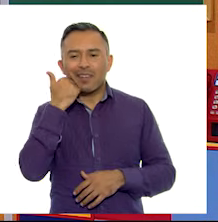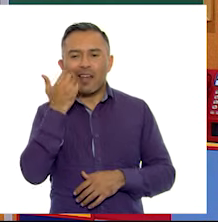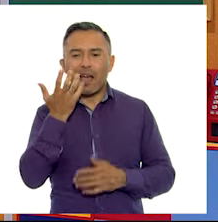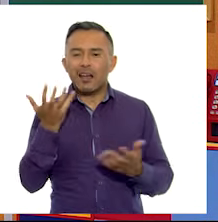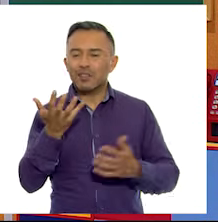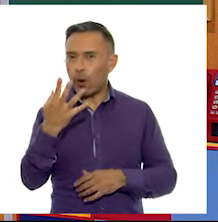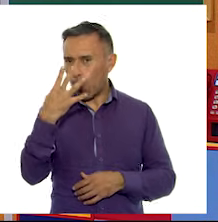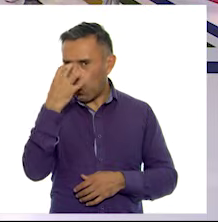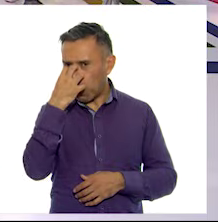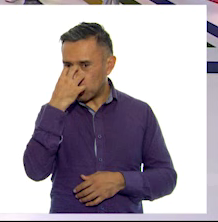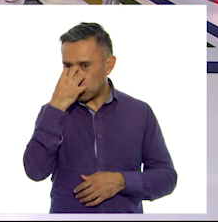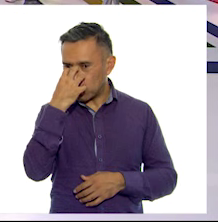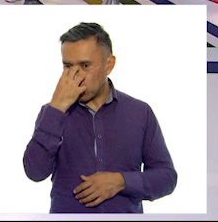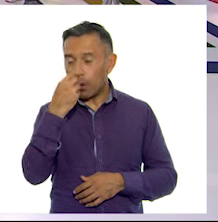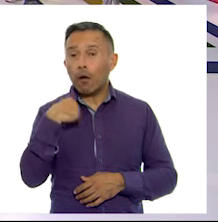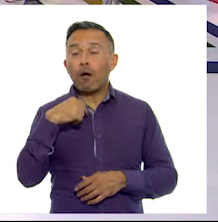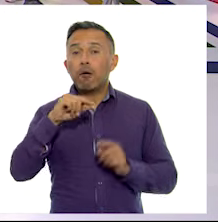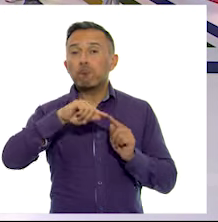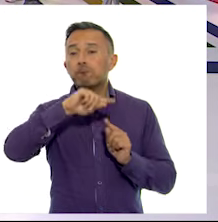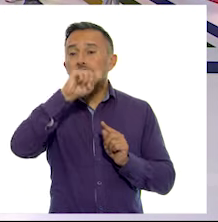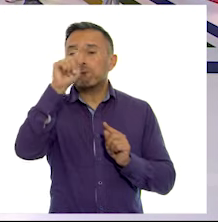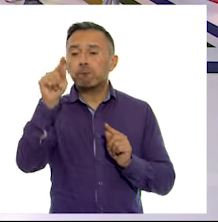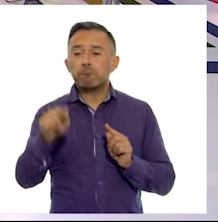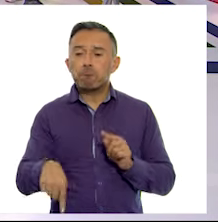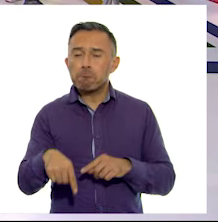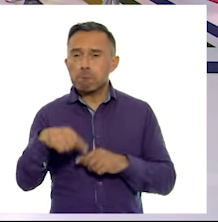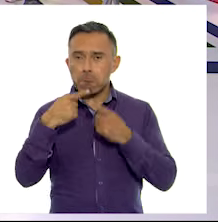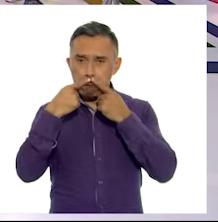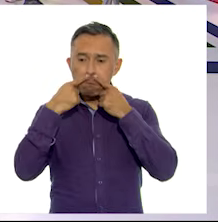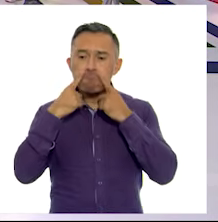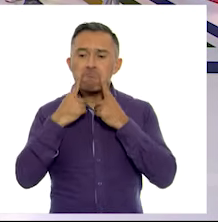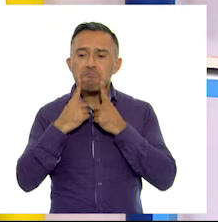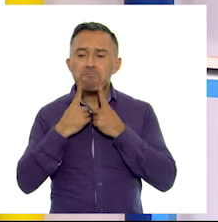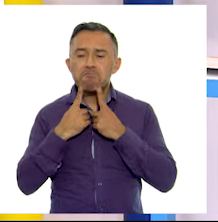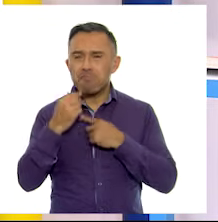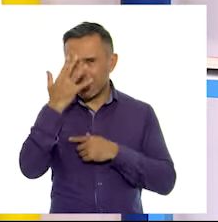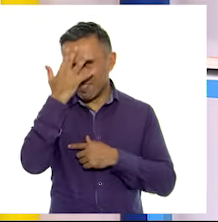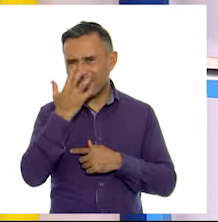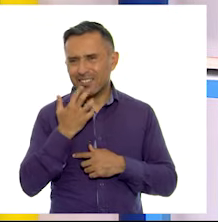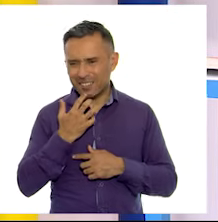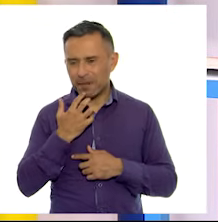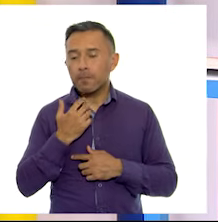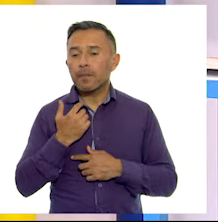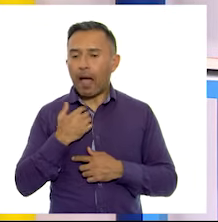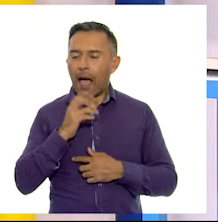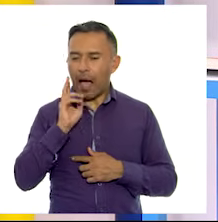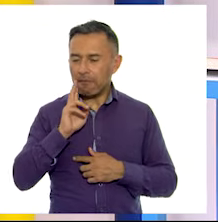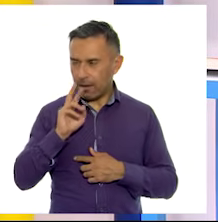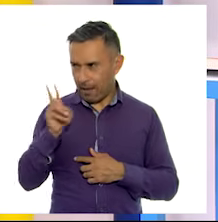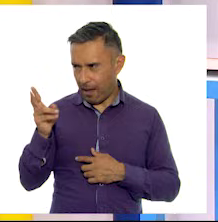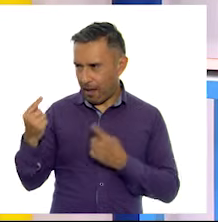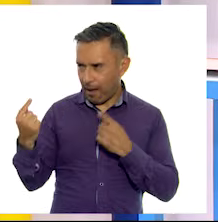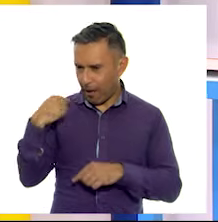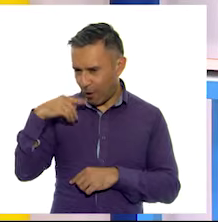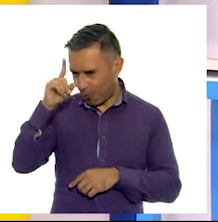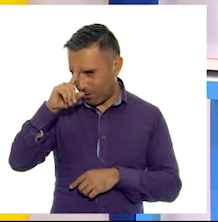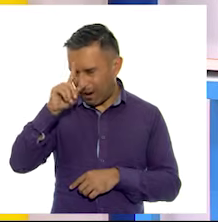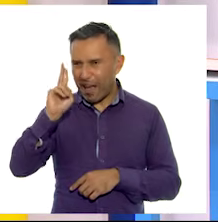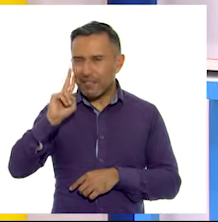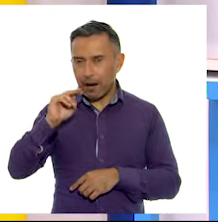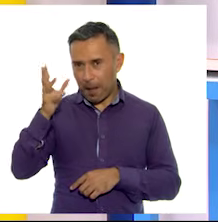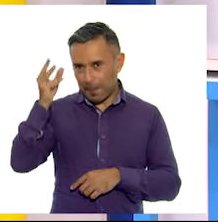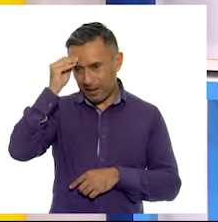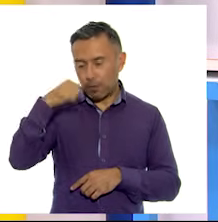con una línea triste. Una línea triste. Yo voy a ver qué otras líneas. Voy a hacer lo que tú me dijiste de poner muchos